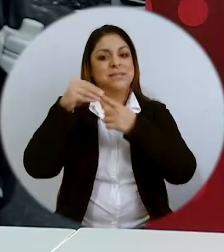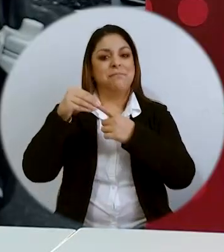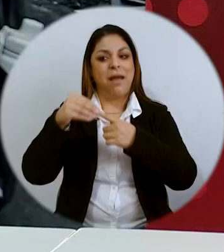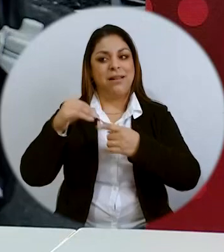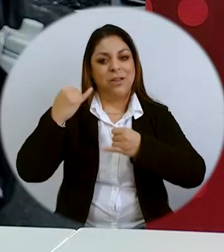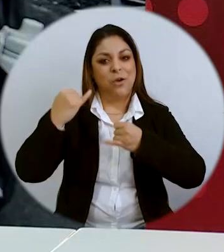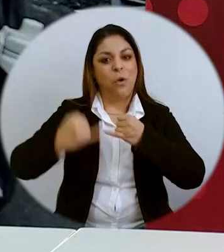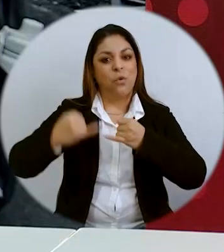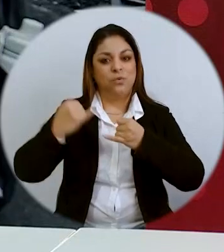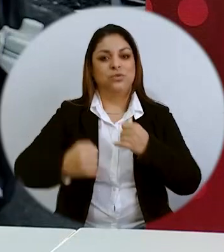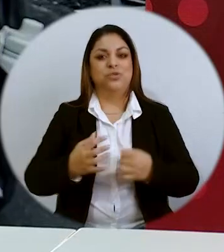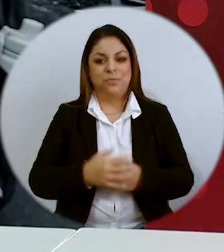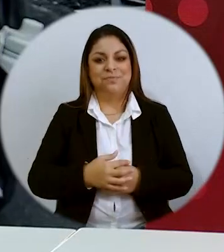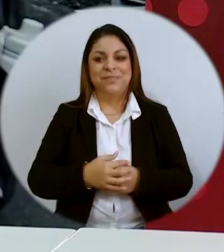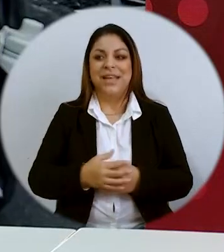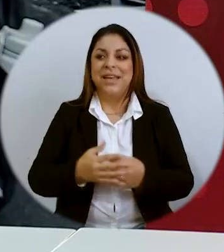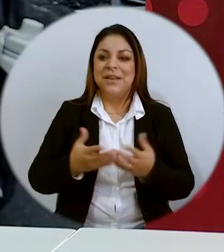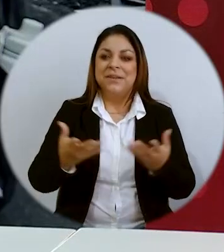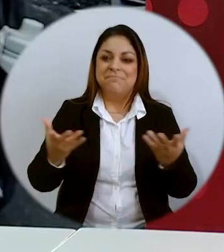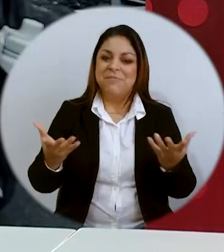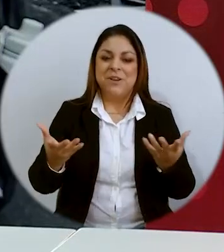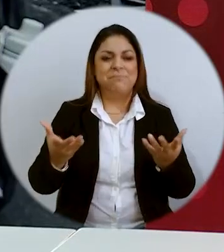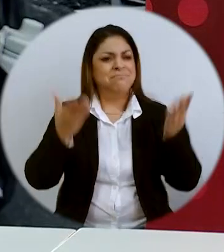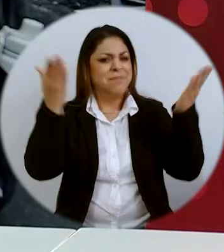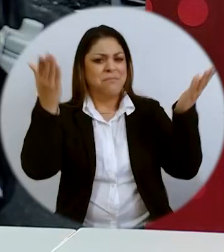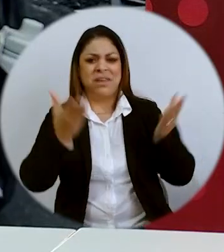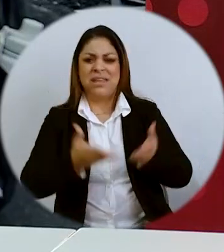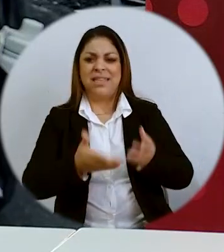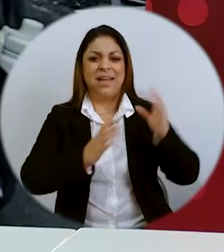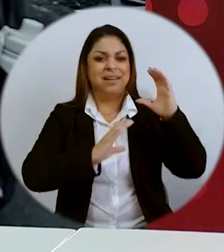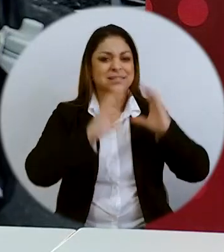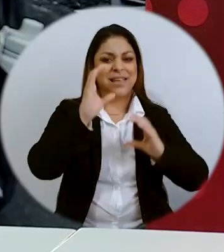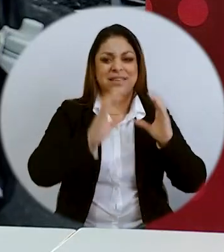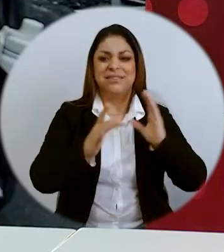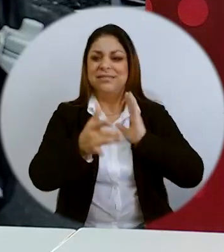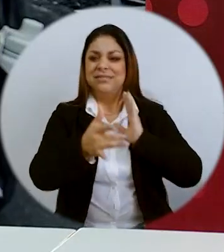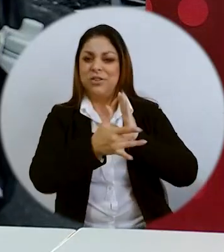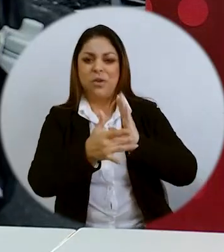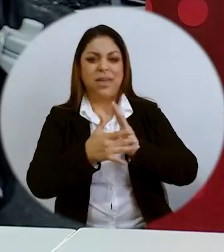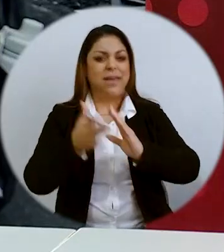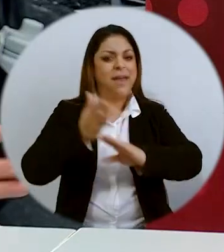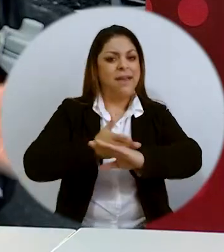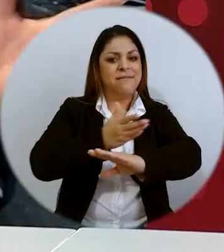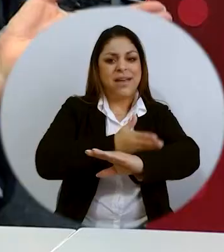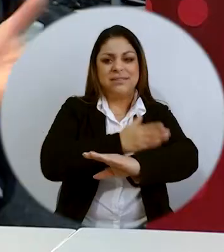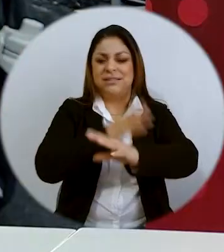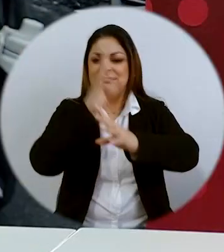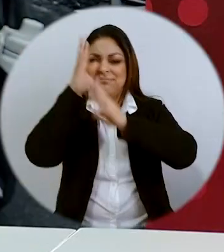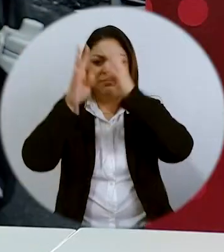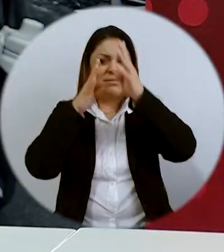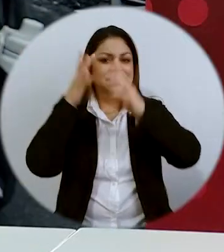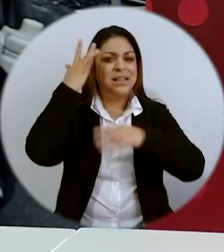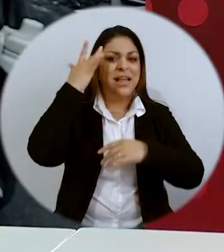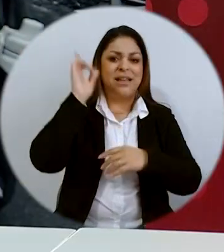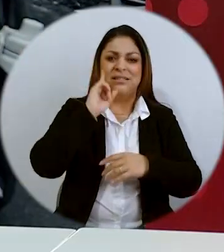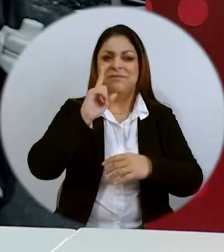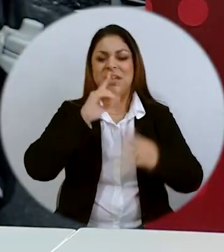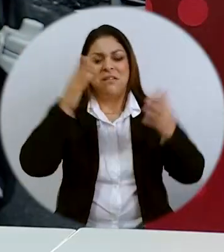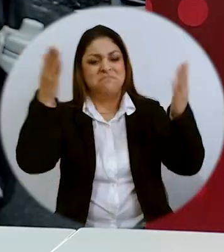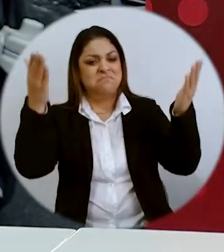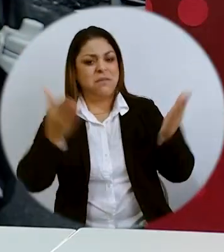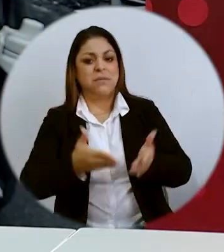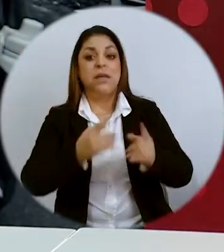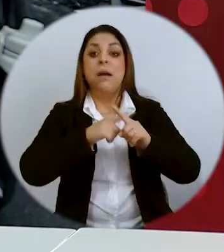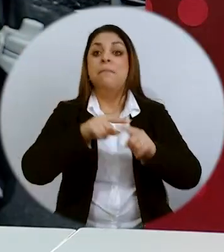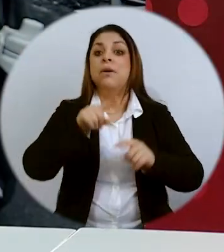principales conclusiones. Bienvenida sea, ¿verdad?, la ciencia, la tecnología, los avances, la innovación, la inteligencia artificial,